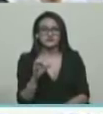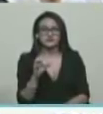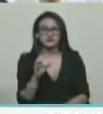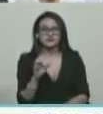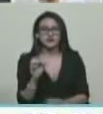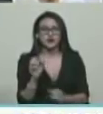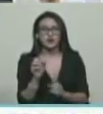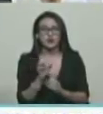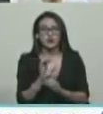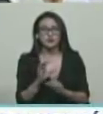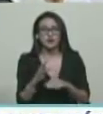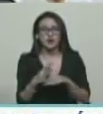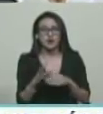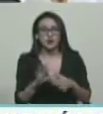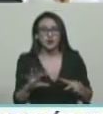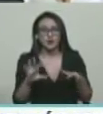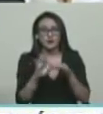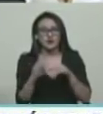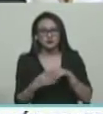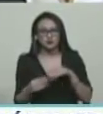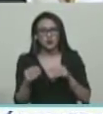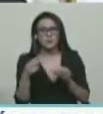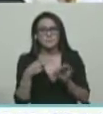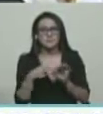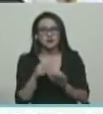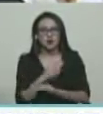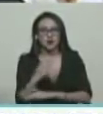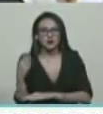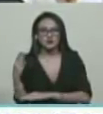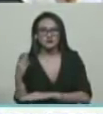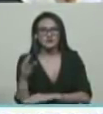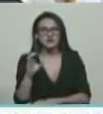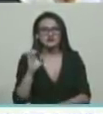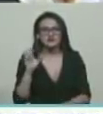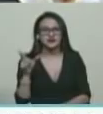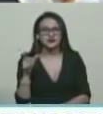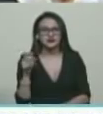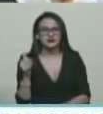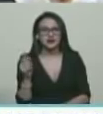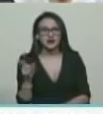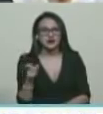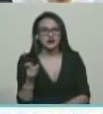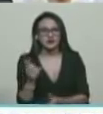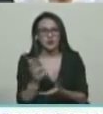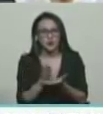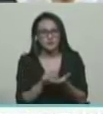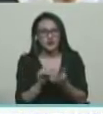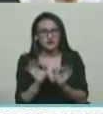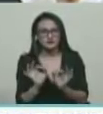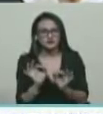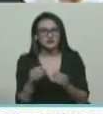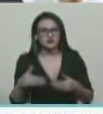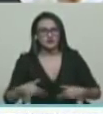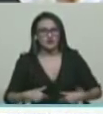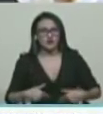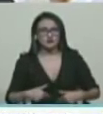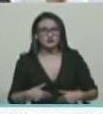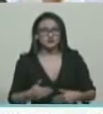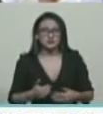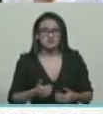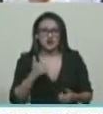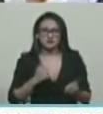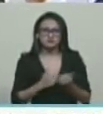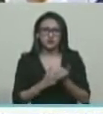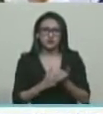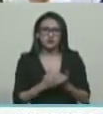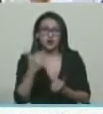ALBA, de Petrocaribe, de buscar la manera de copiar esos esfuerzos y darle mucho más fuerza, y Corea